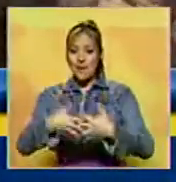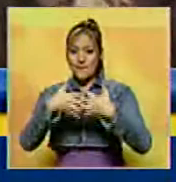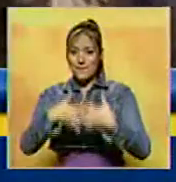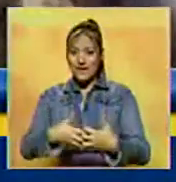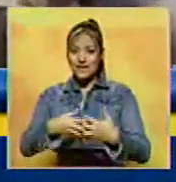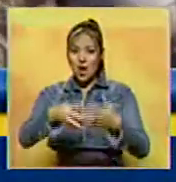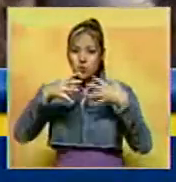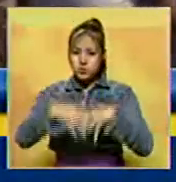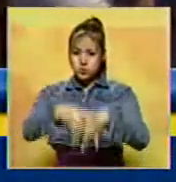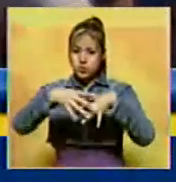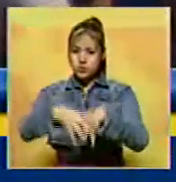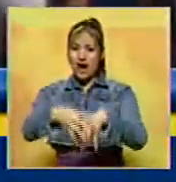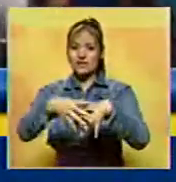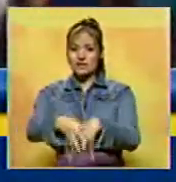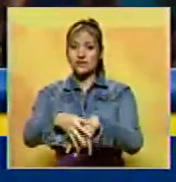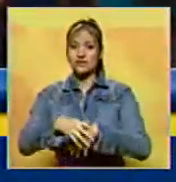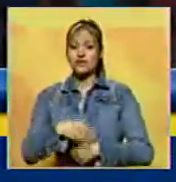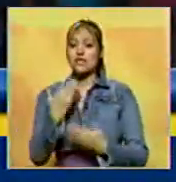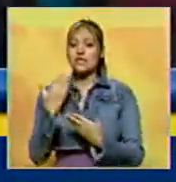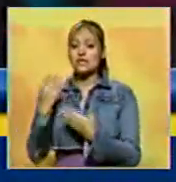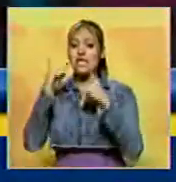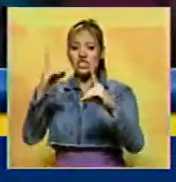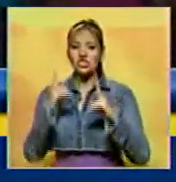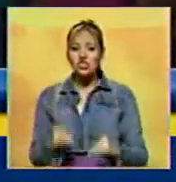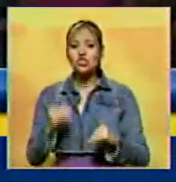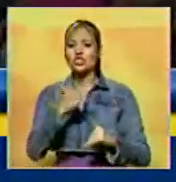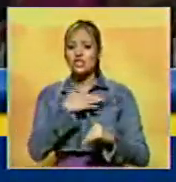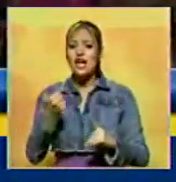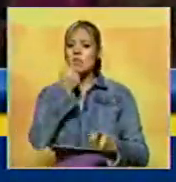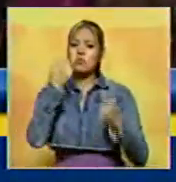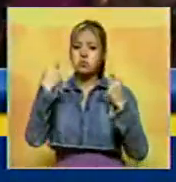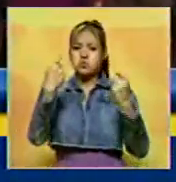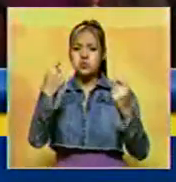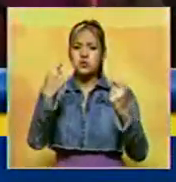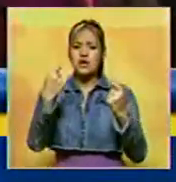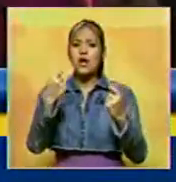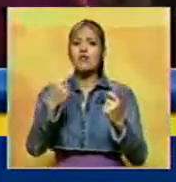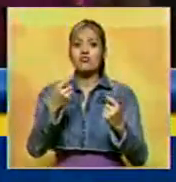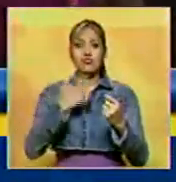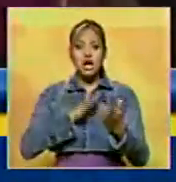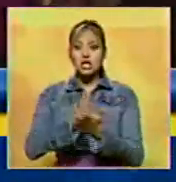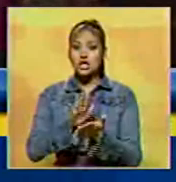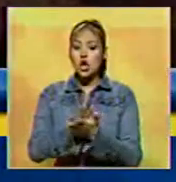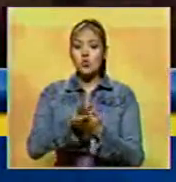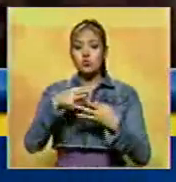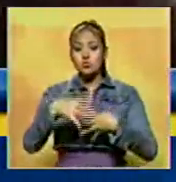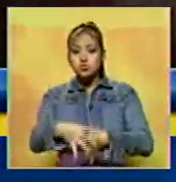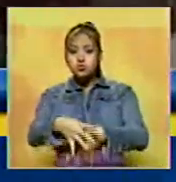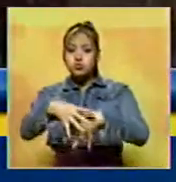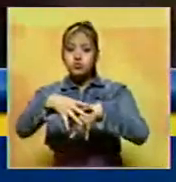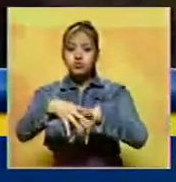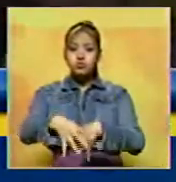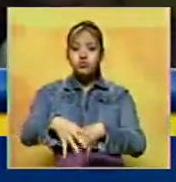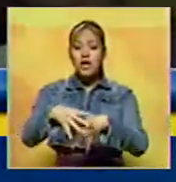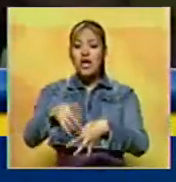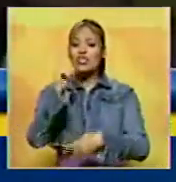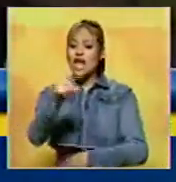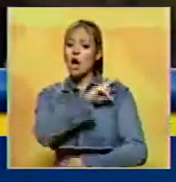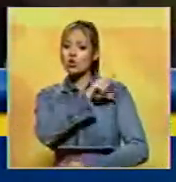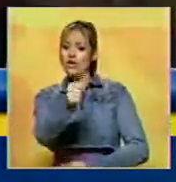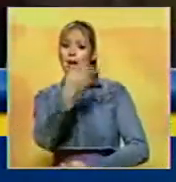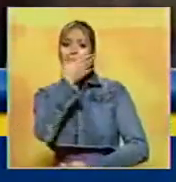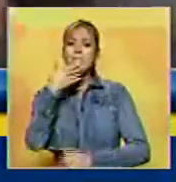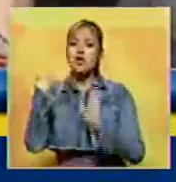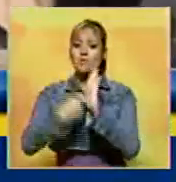CBG Ferrominera Orinoco decidieron marchar a paso Morrocoy para exigir a las autoridades